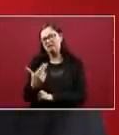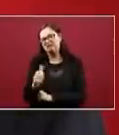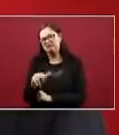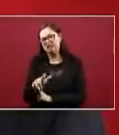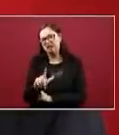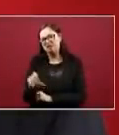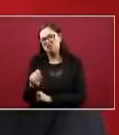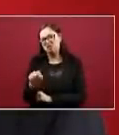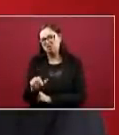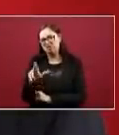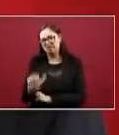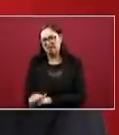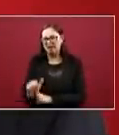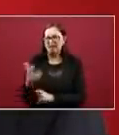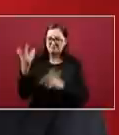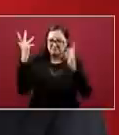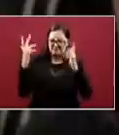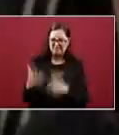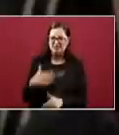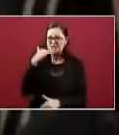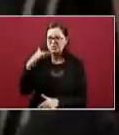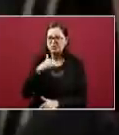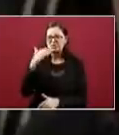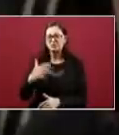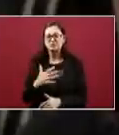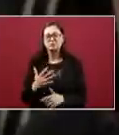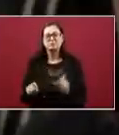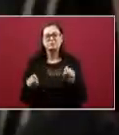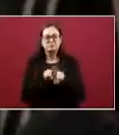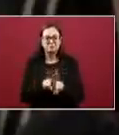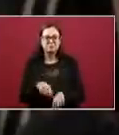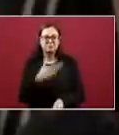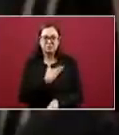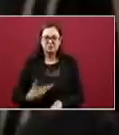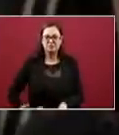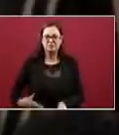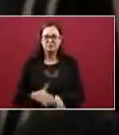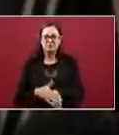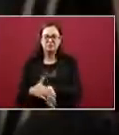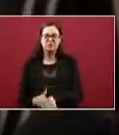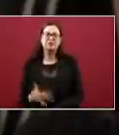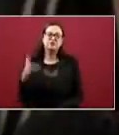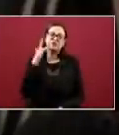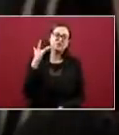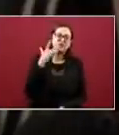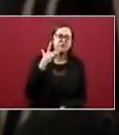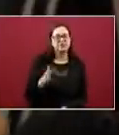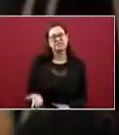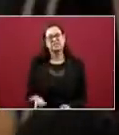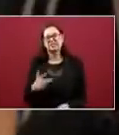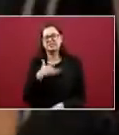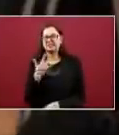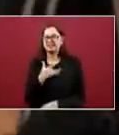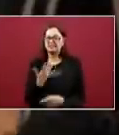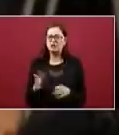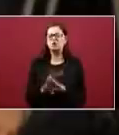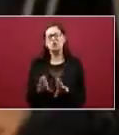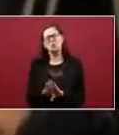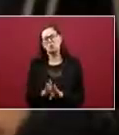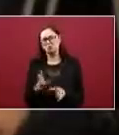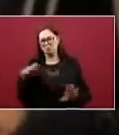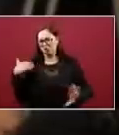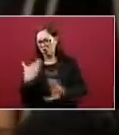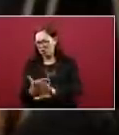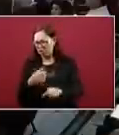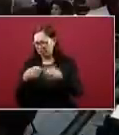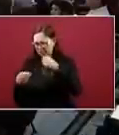además con el discurso presidencial de llamar a la prensa fifí. ¿Qué opina de estos estudios que se publican? Y pues